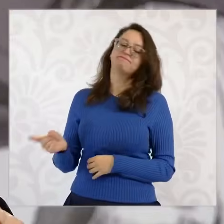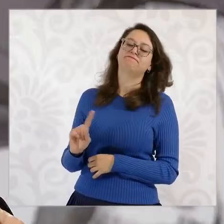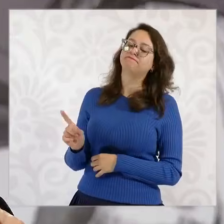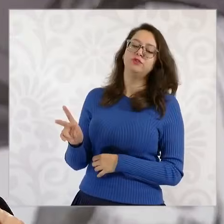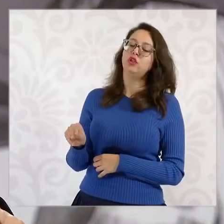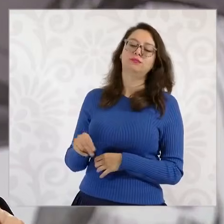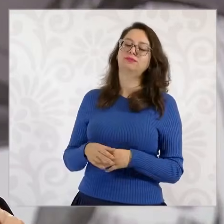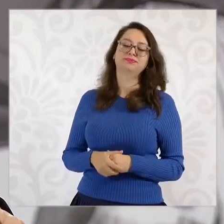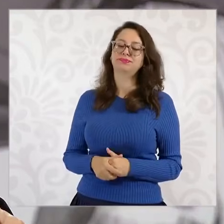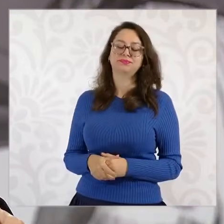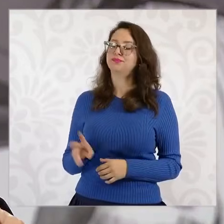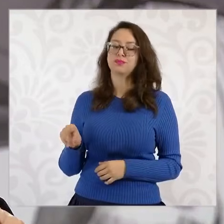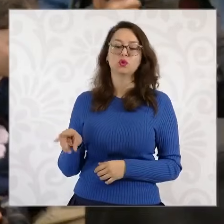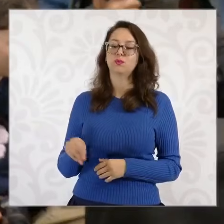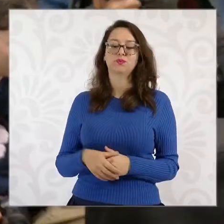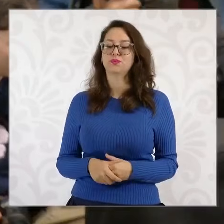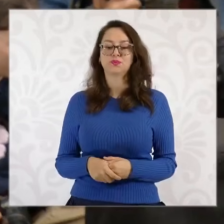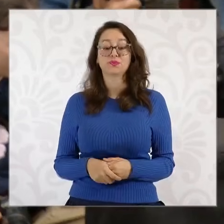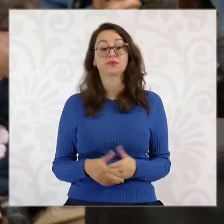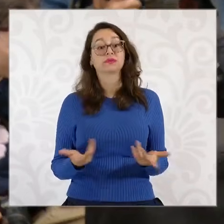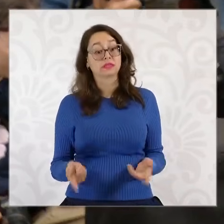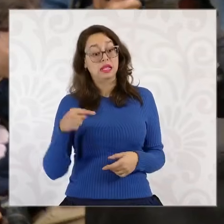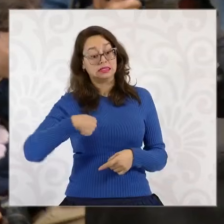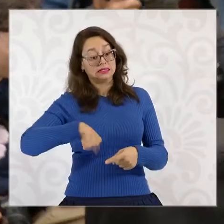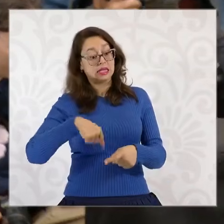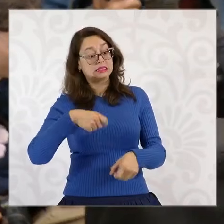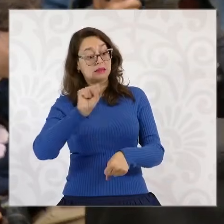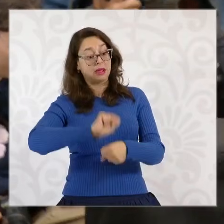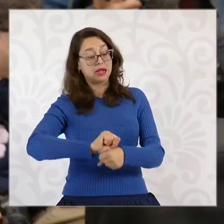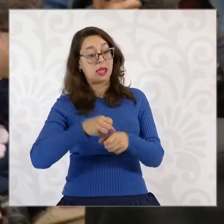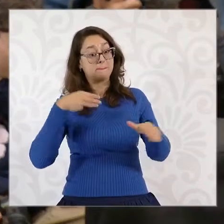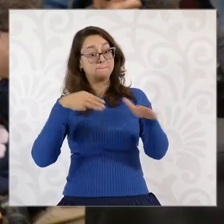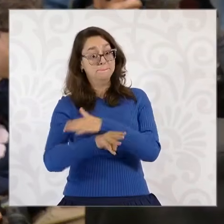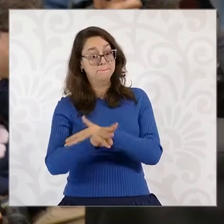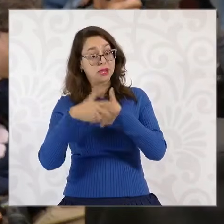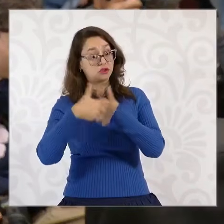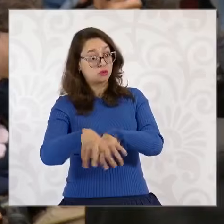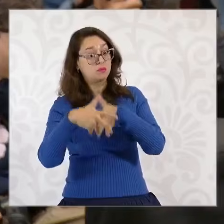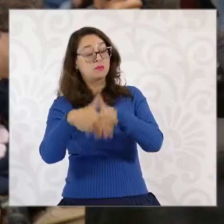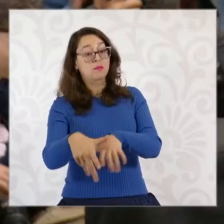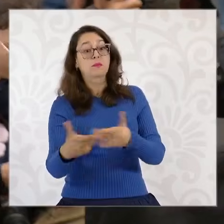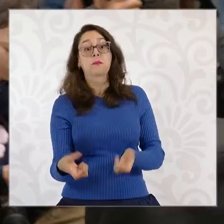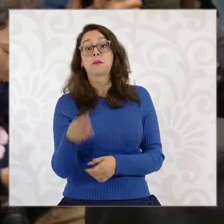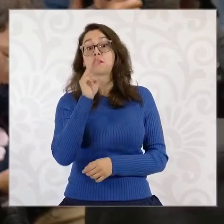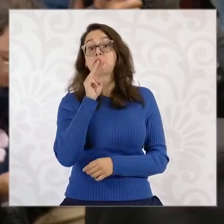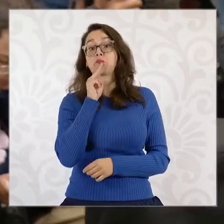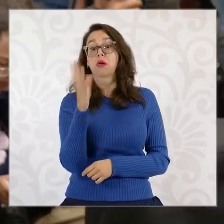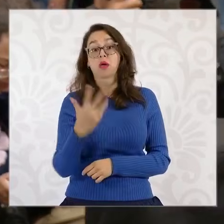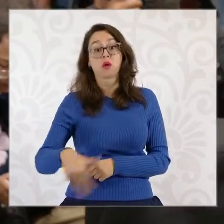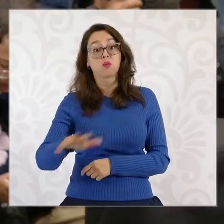recrudecer. Esta semana tuvimos lo de los trabajadores del metro, tuvimos las madres buscadoras siguen con